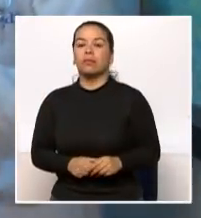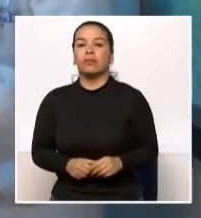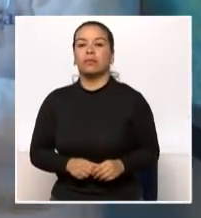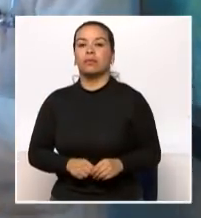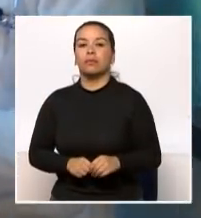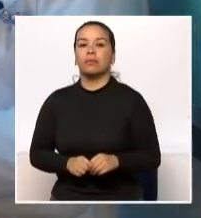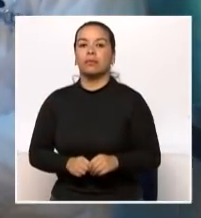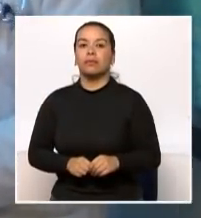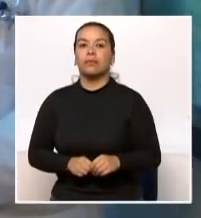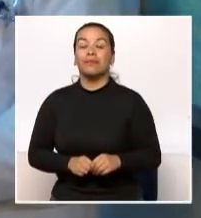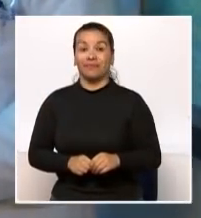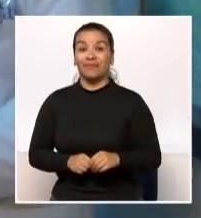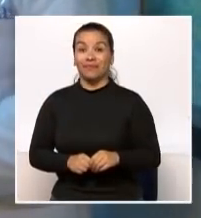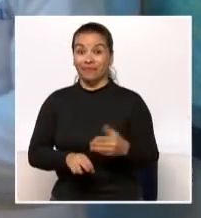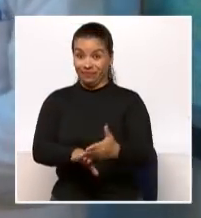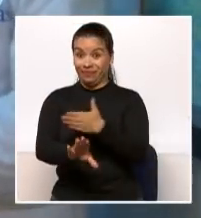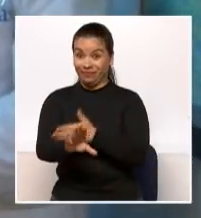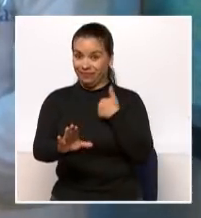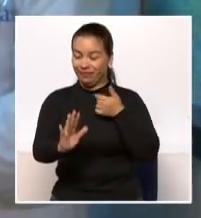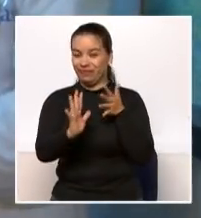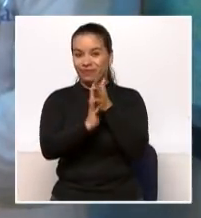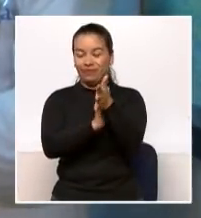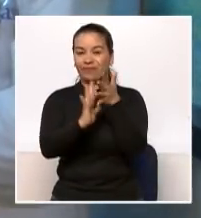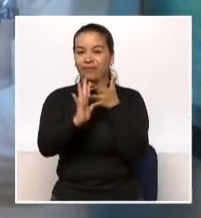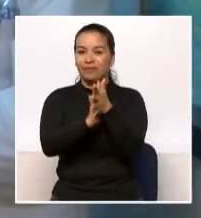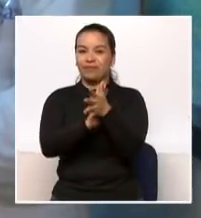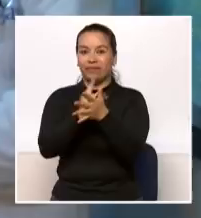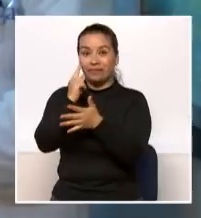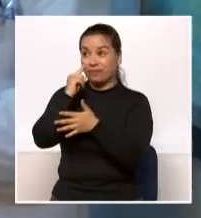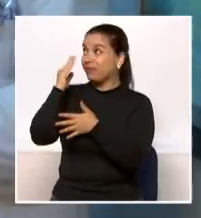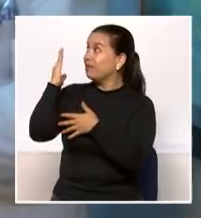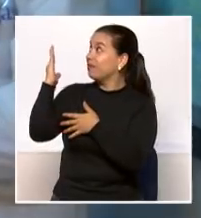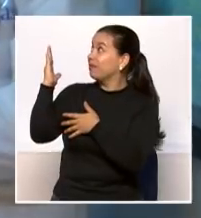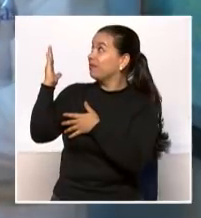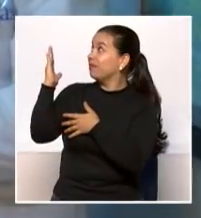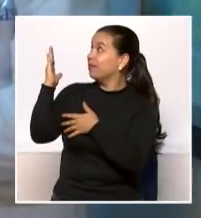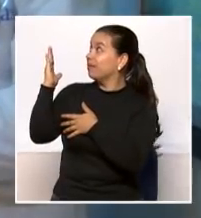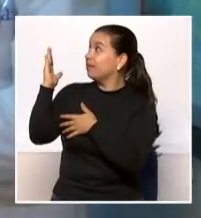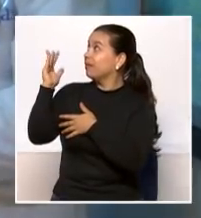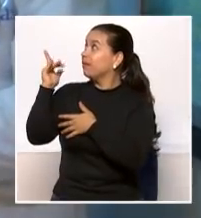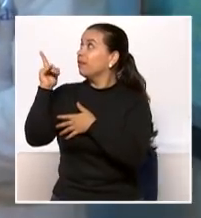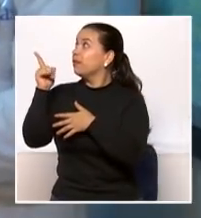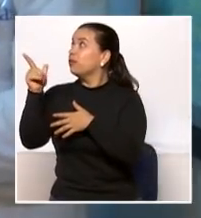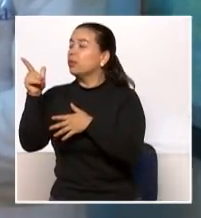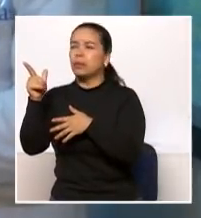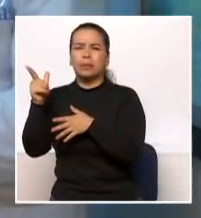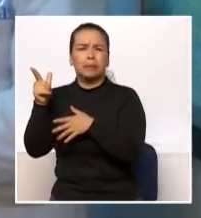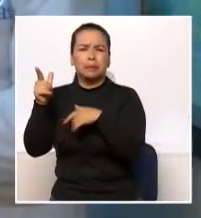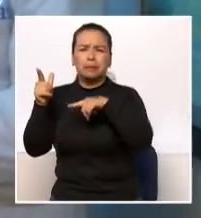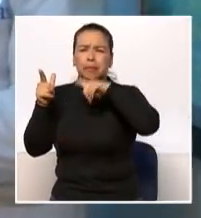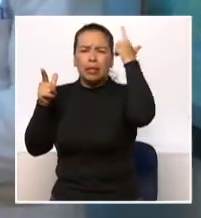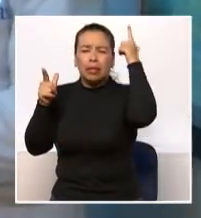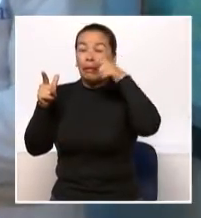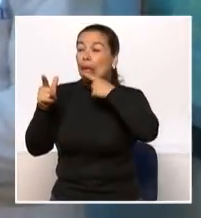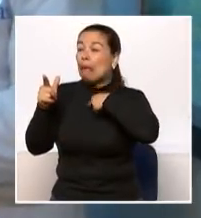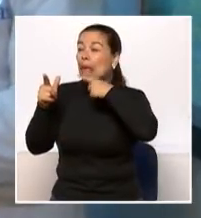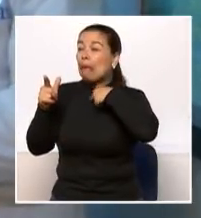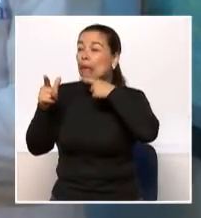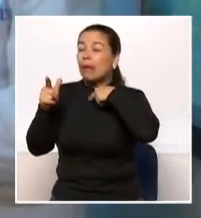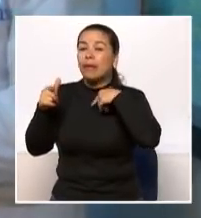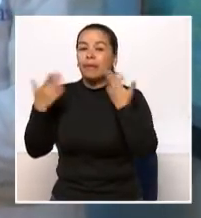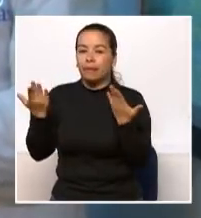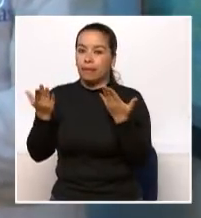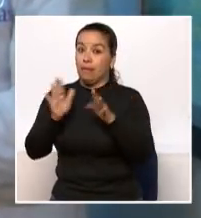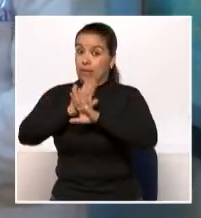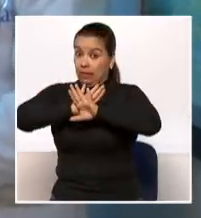Como les decía, como les contaba, aquí se ve el hígado graso, ¿cierto? Difícil de ver. Aquí vemos la vesícula, ¿sí? Bueno, después